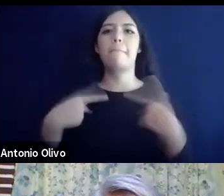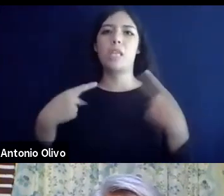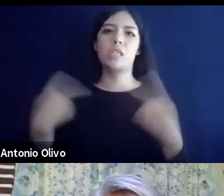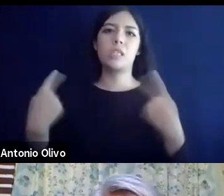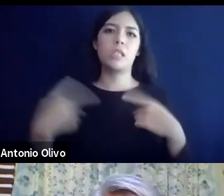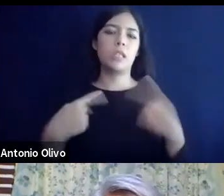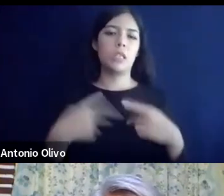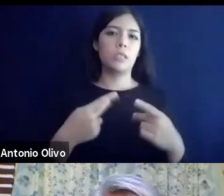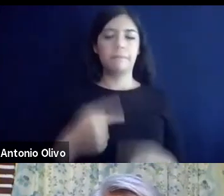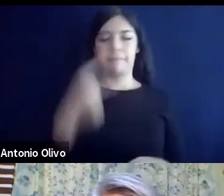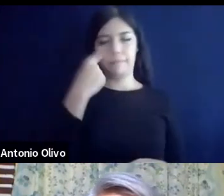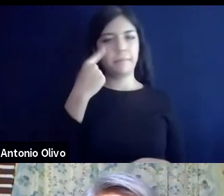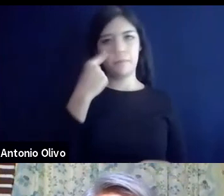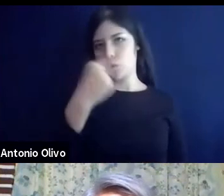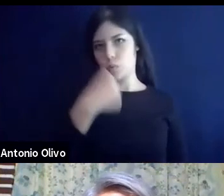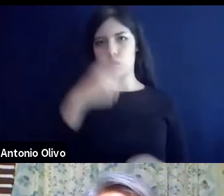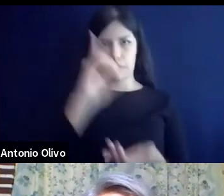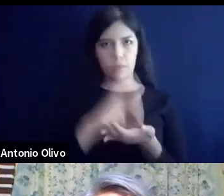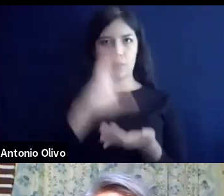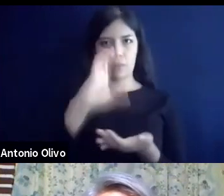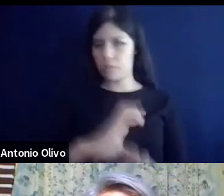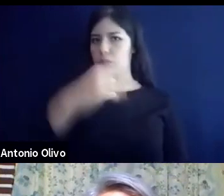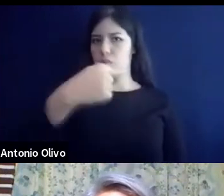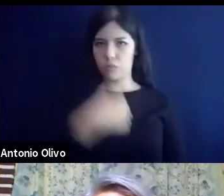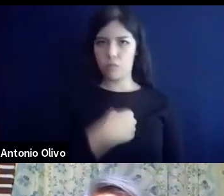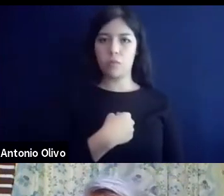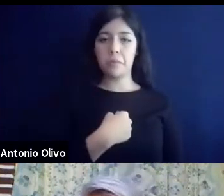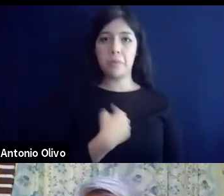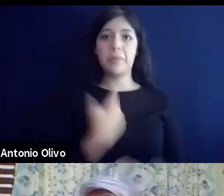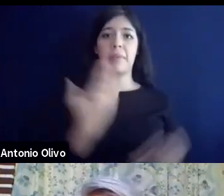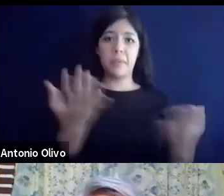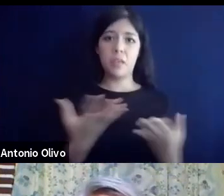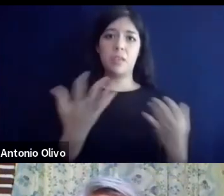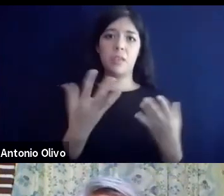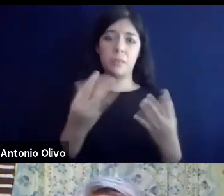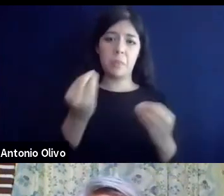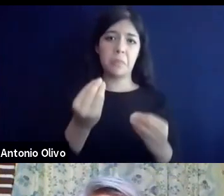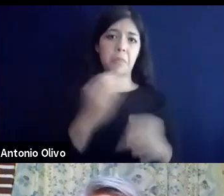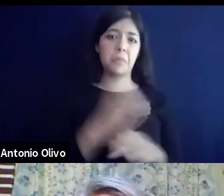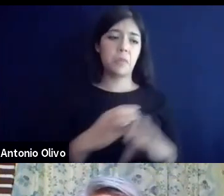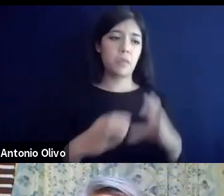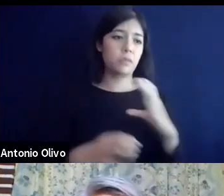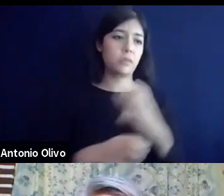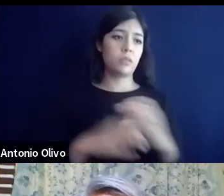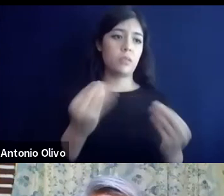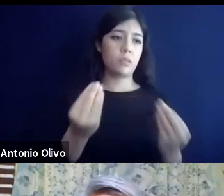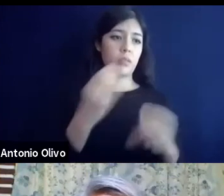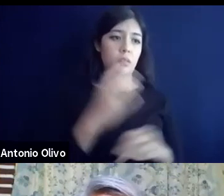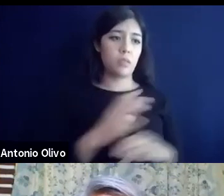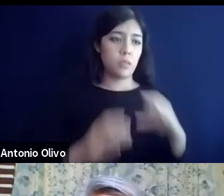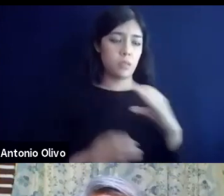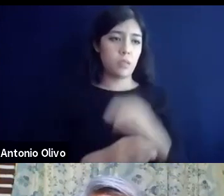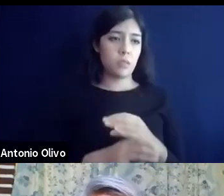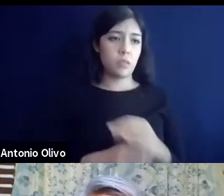soy discapacitado, ¿no? Y hice esto, o sea, es algo que para la comunidad,